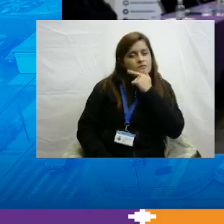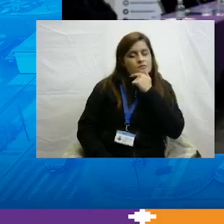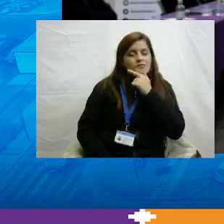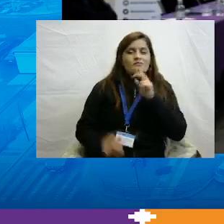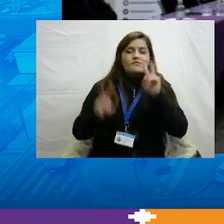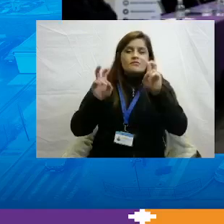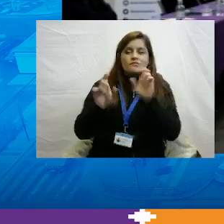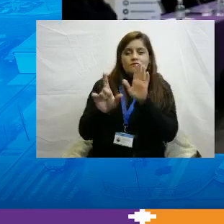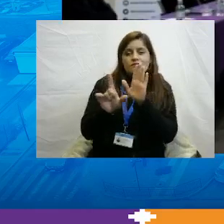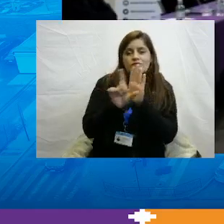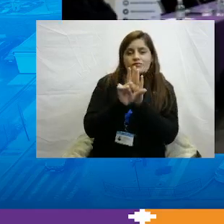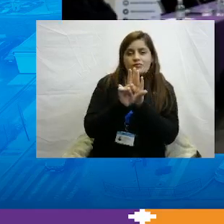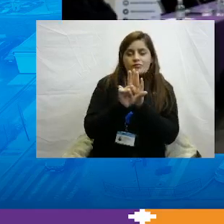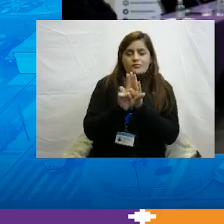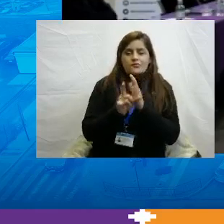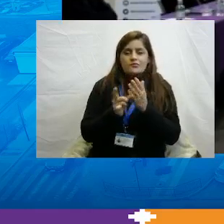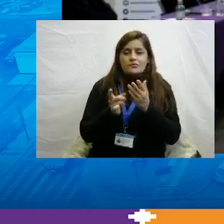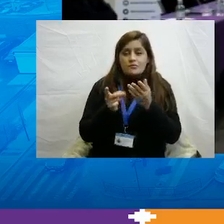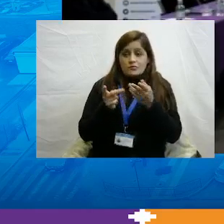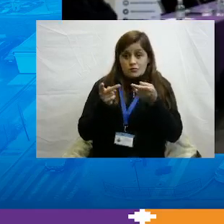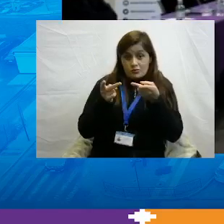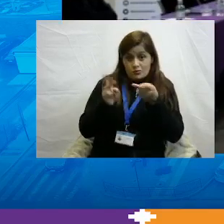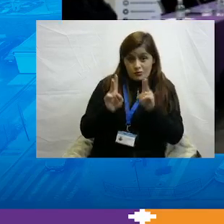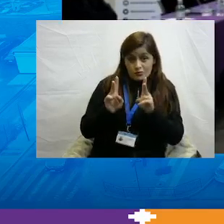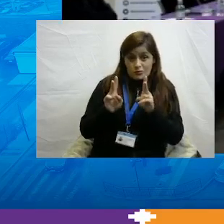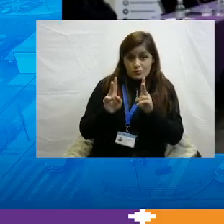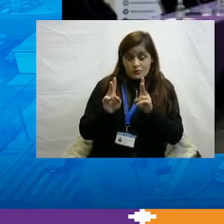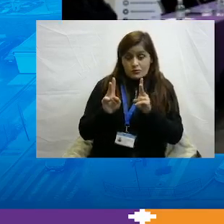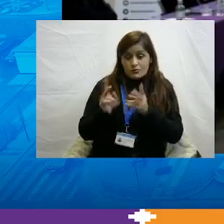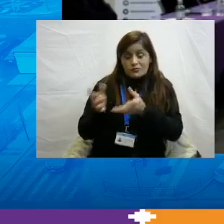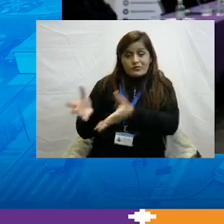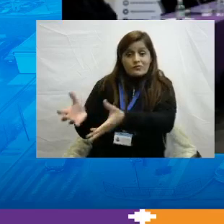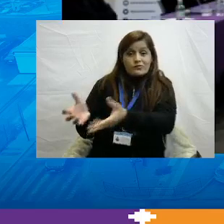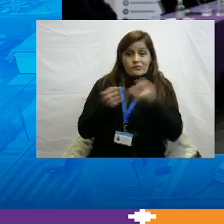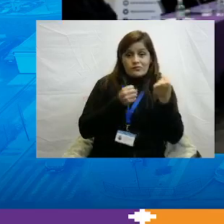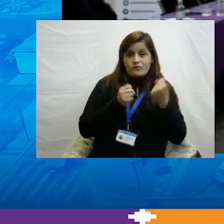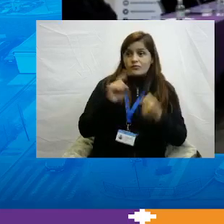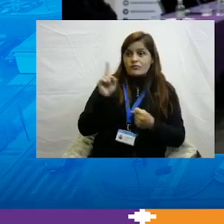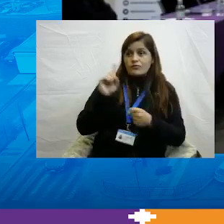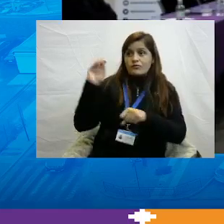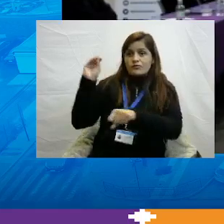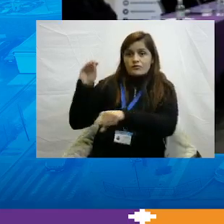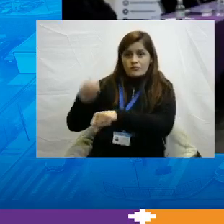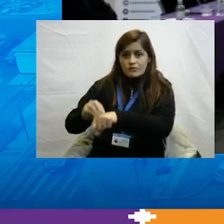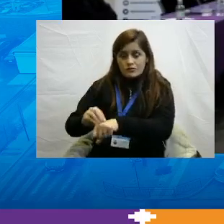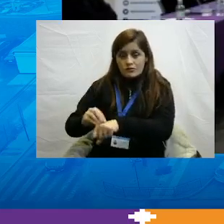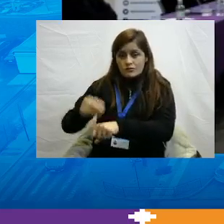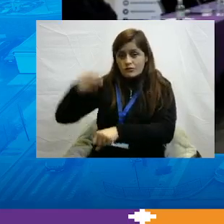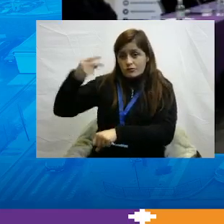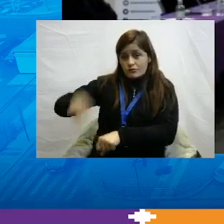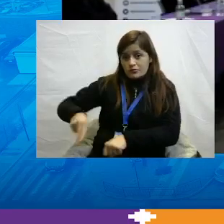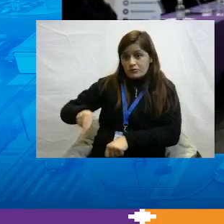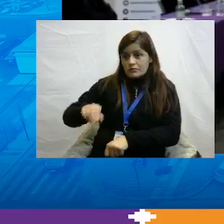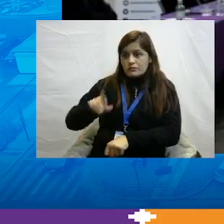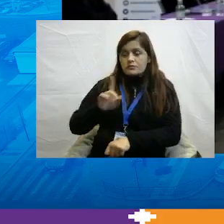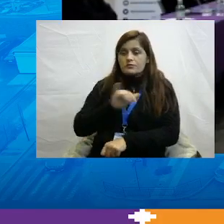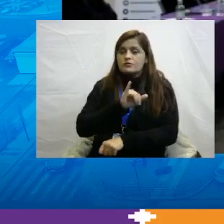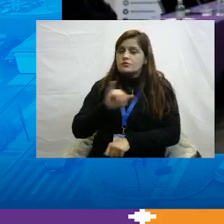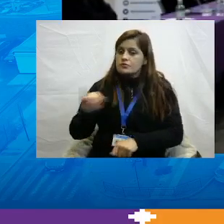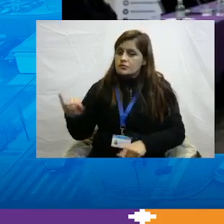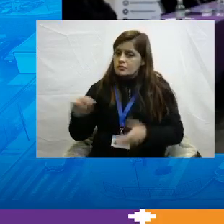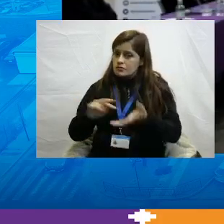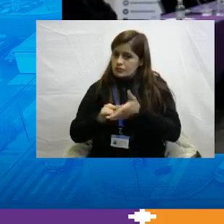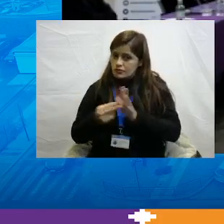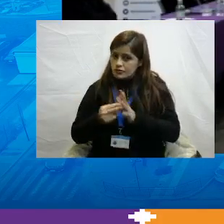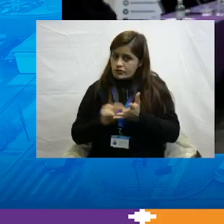legal que él maneja, era si proceder de esta manera, quitando algo, sin notificar, sin encontrar a los dueños, nos puede acarrear algún prejuicio, digamos.